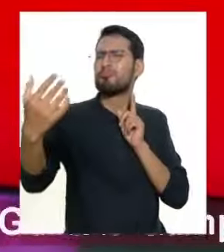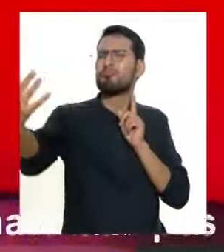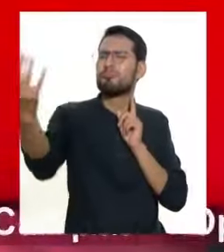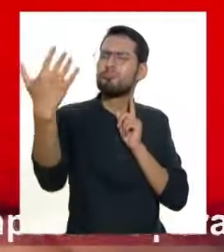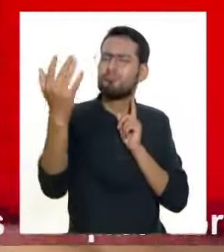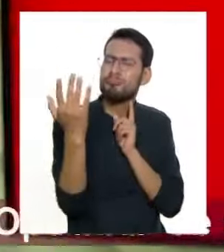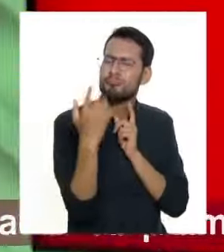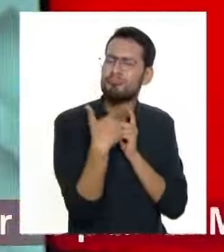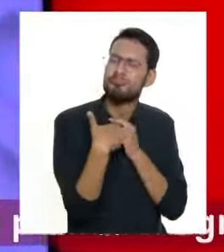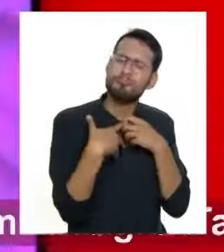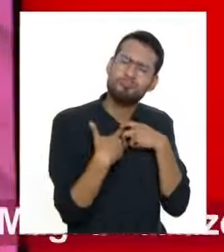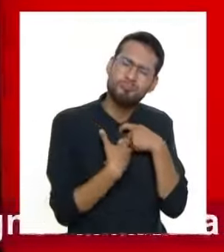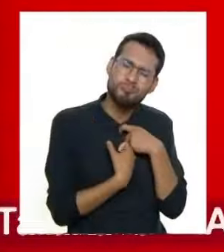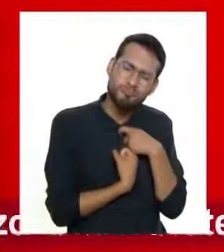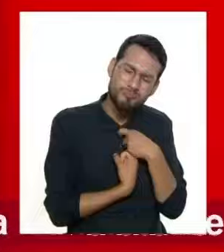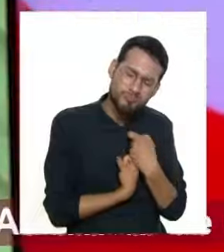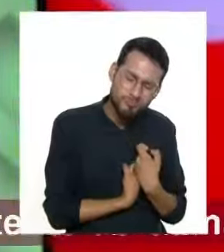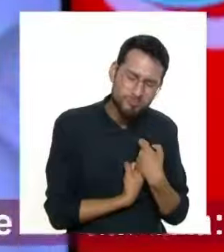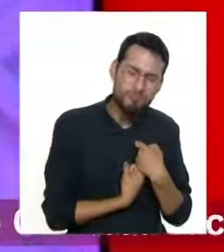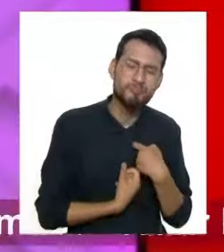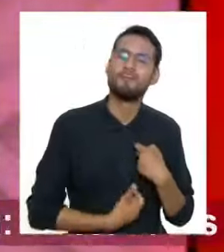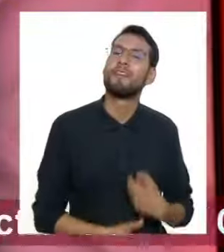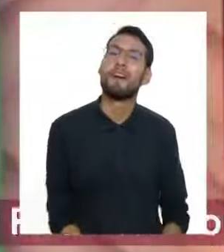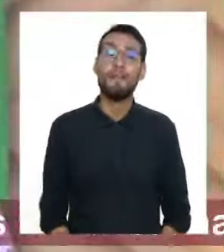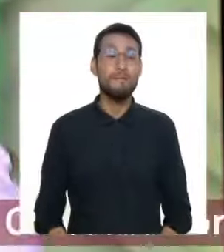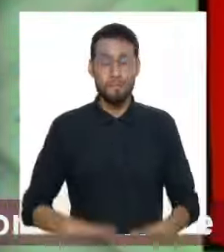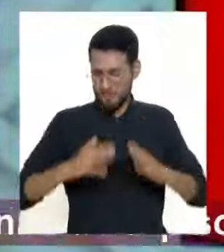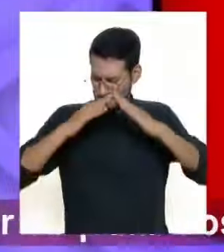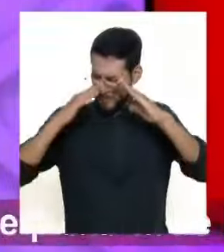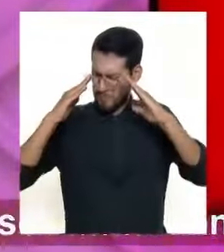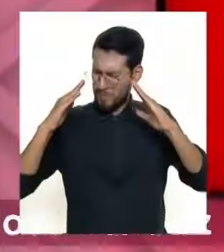tus agonías.